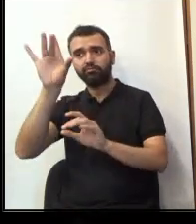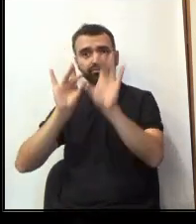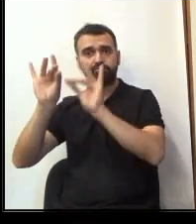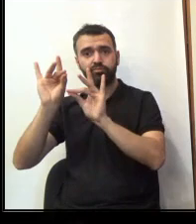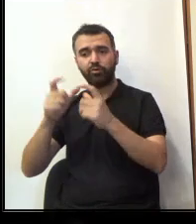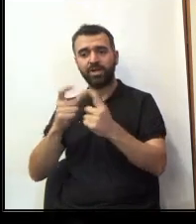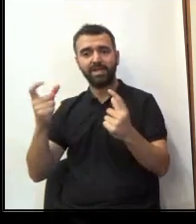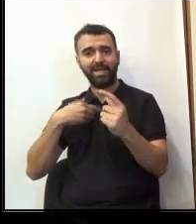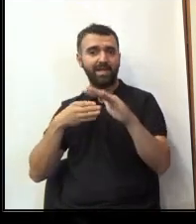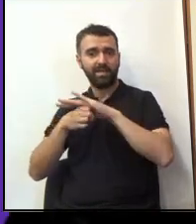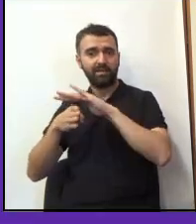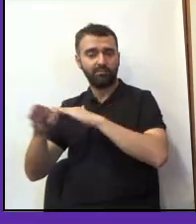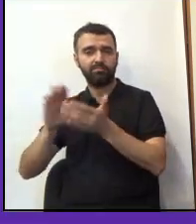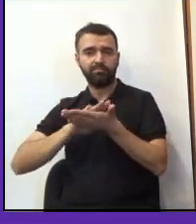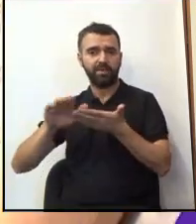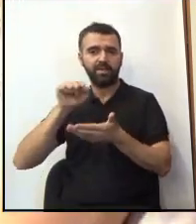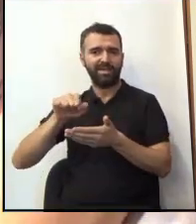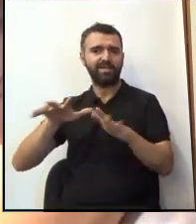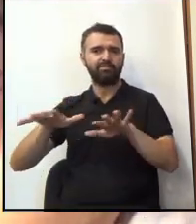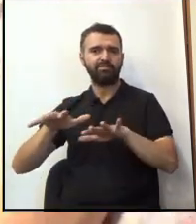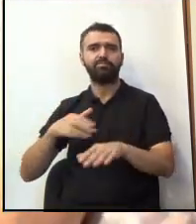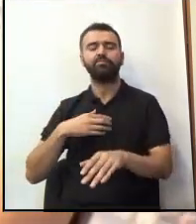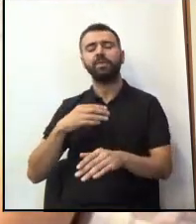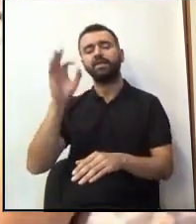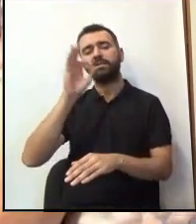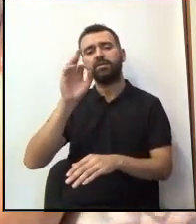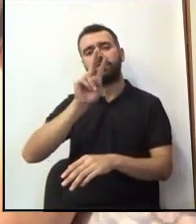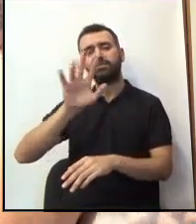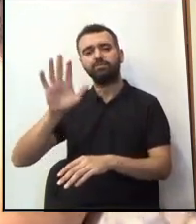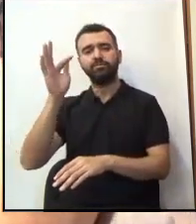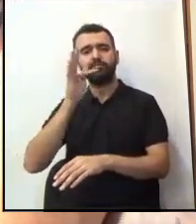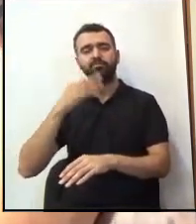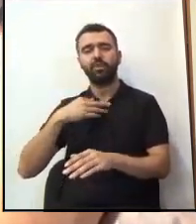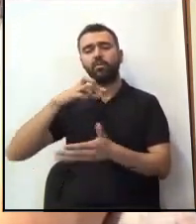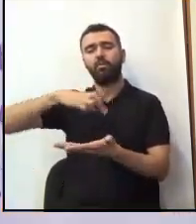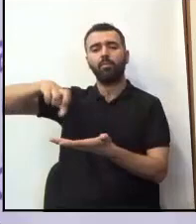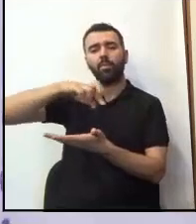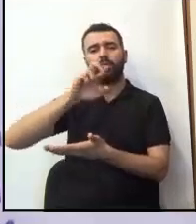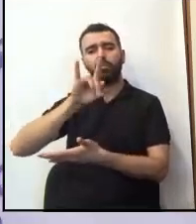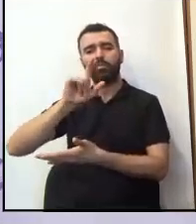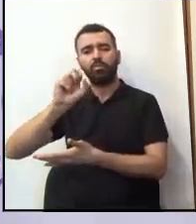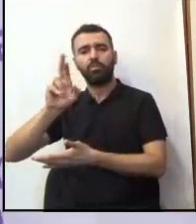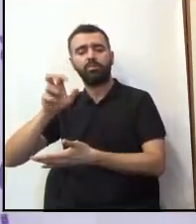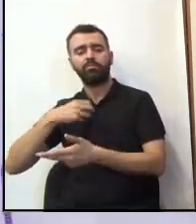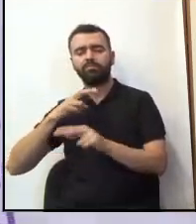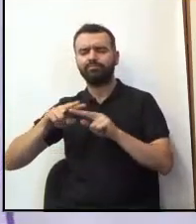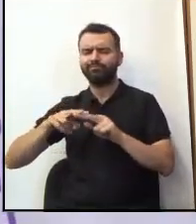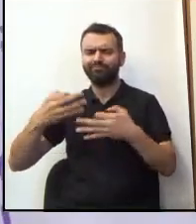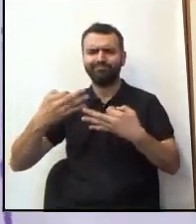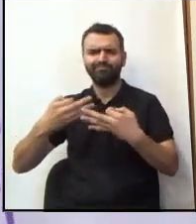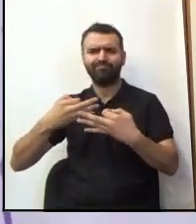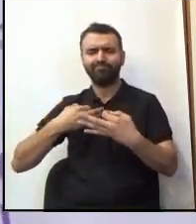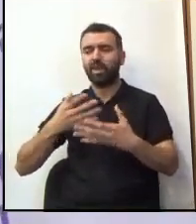acceder gratuitamente a este evento. El sábado 25 de febrero, en el Parque Pucará, se realizó una exitosa jornada de